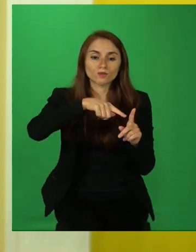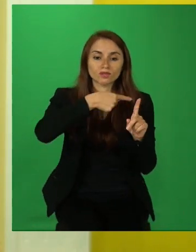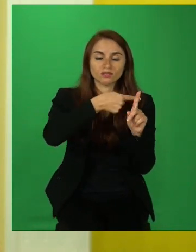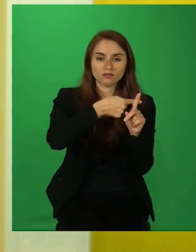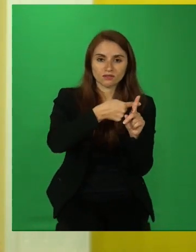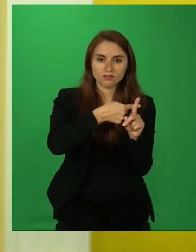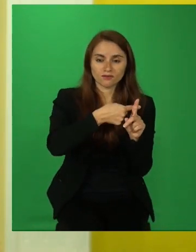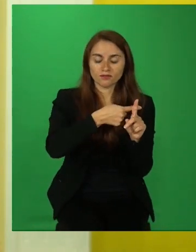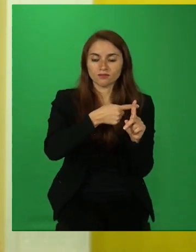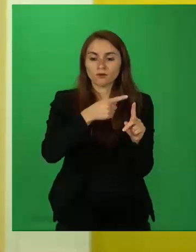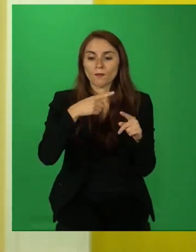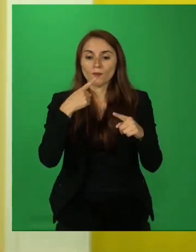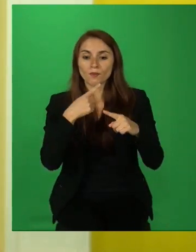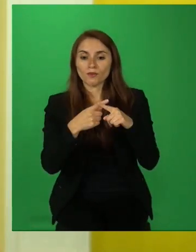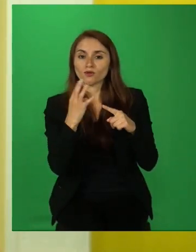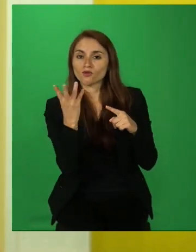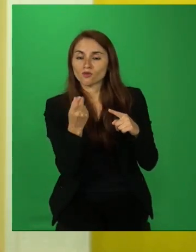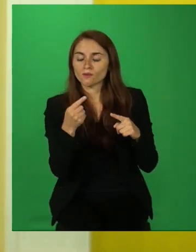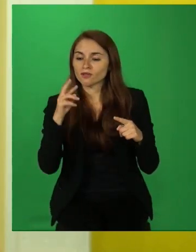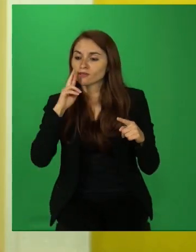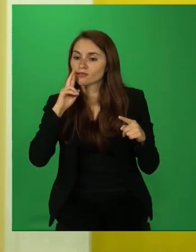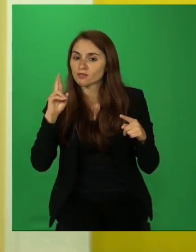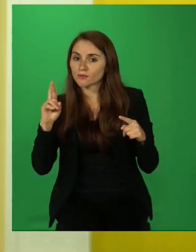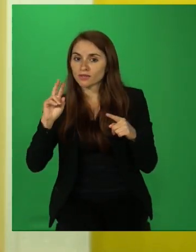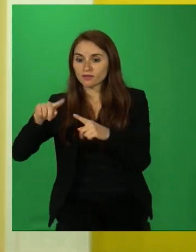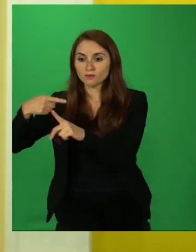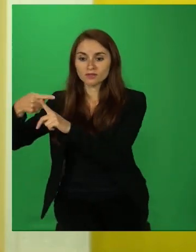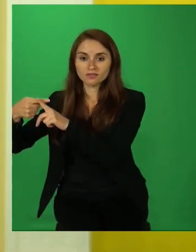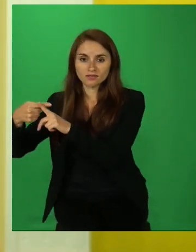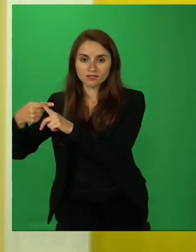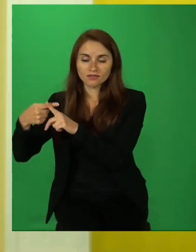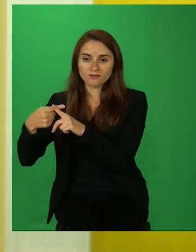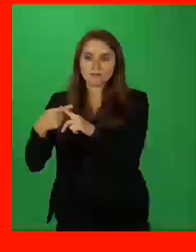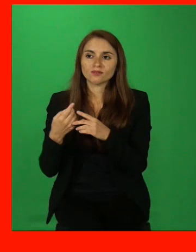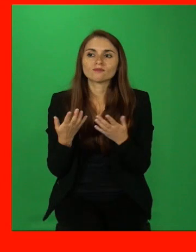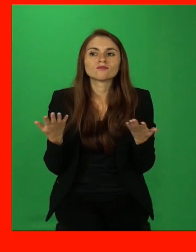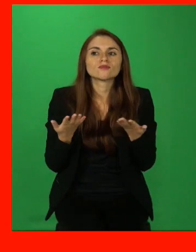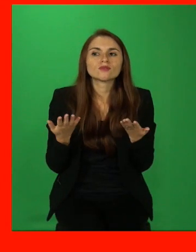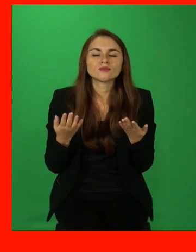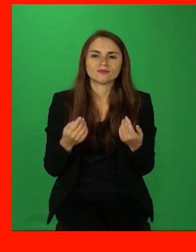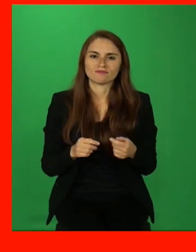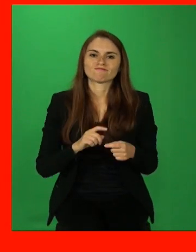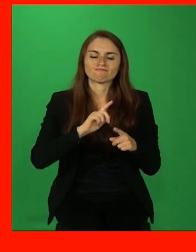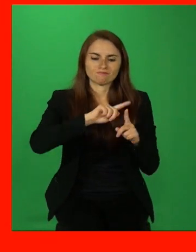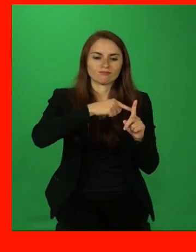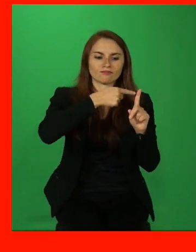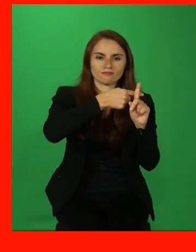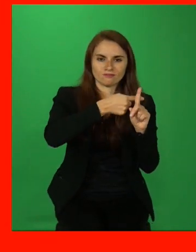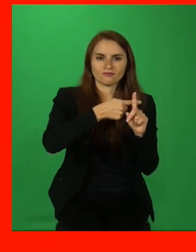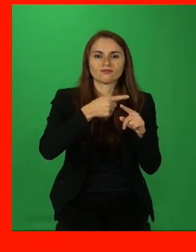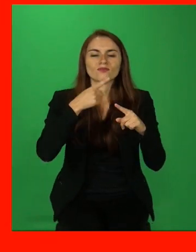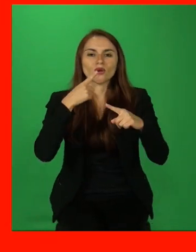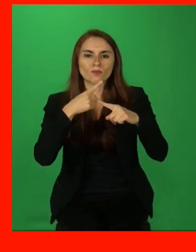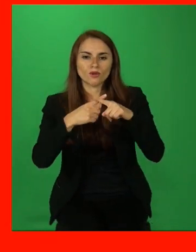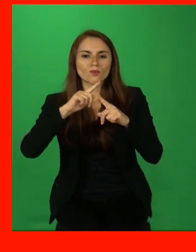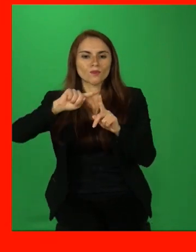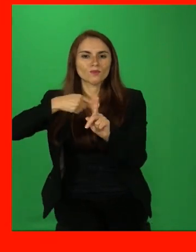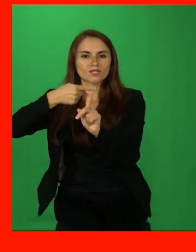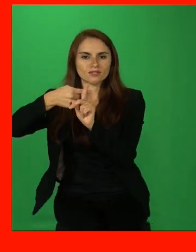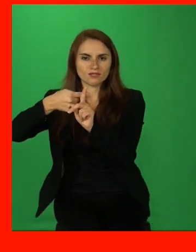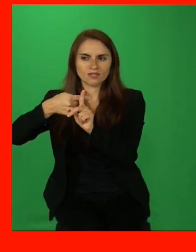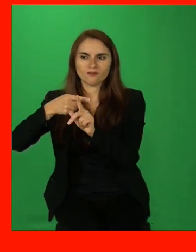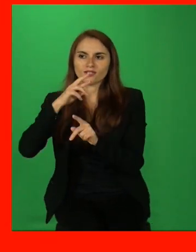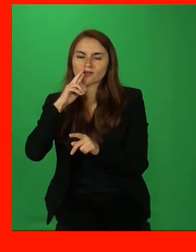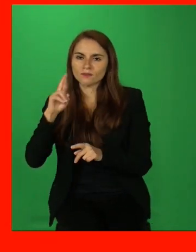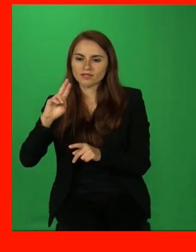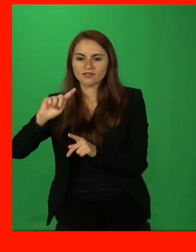nos dé otro número positivo como resultado de multiplicación es que multipliquemos números positivos